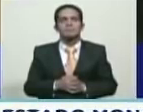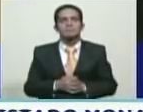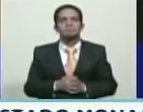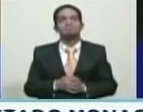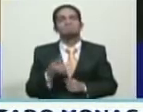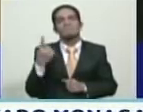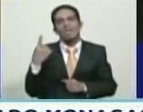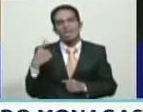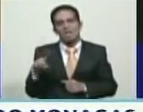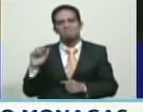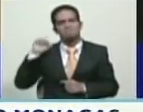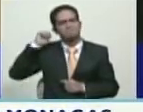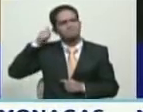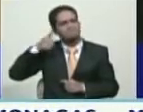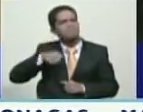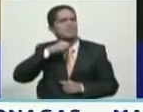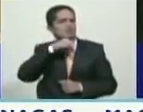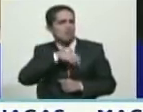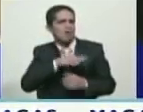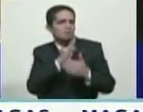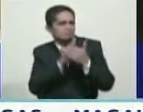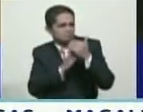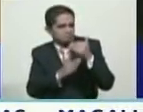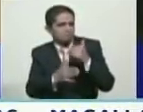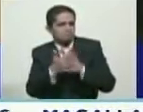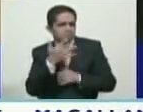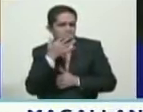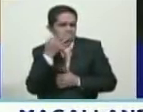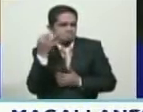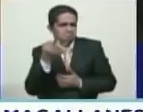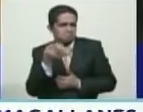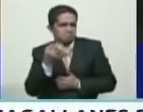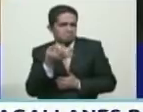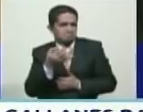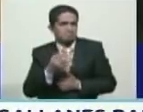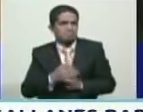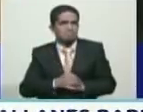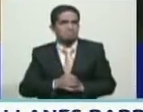Tenemos una historia de nobleza y autenticidad.